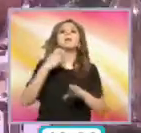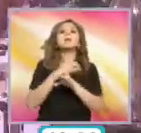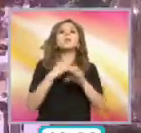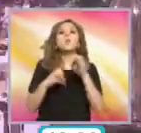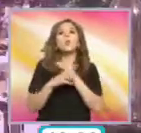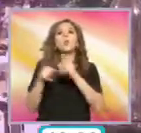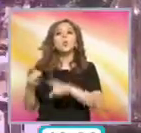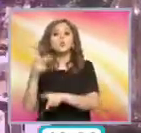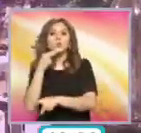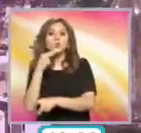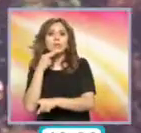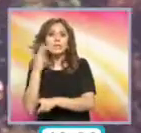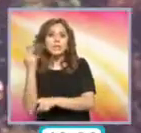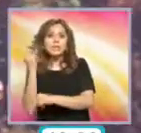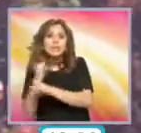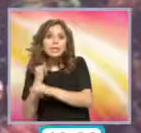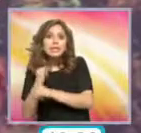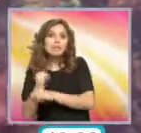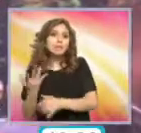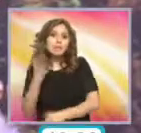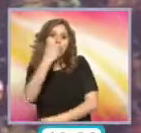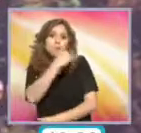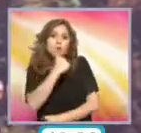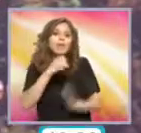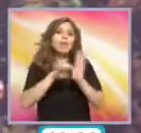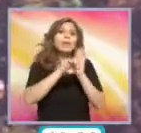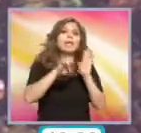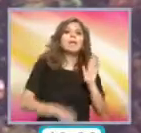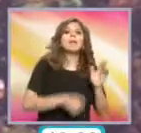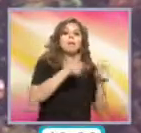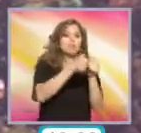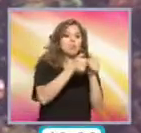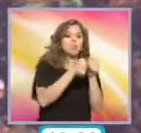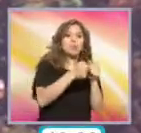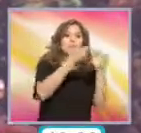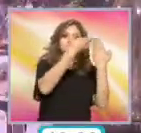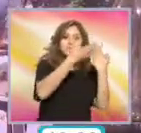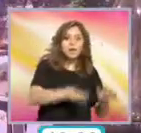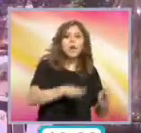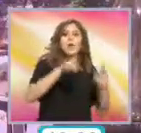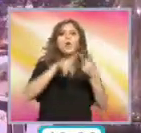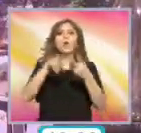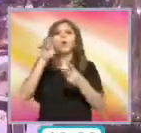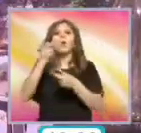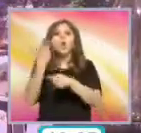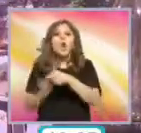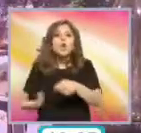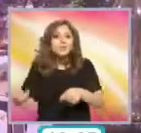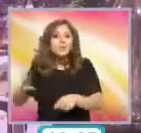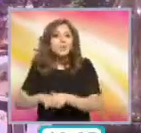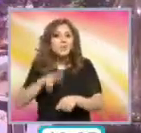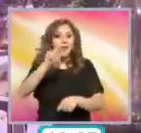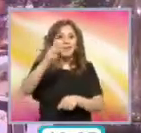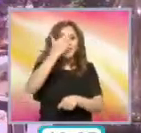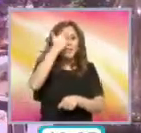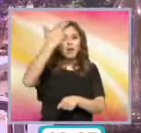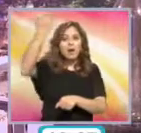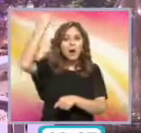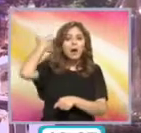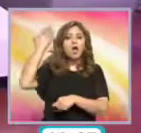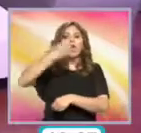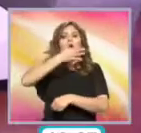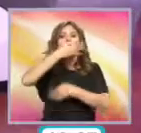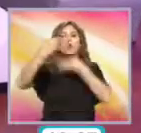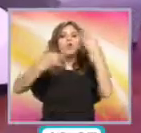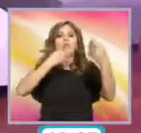Internet, sino vienen de la banca, hospitales. Lo estábamos viendo hace un par de días que hubo un ataque a nivel mundial. Y cuestiones, bueno, veíamos